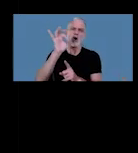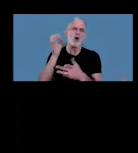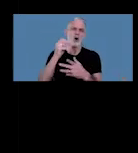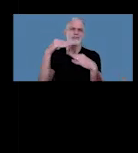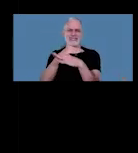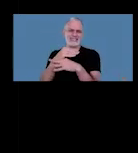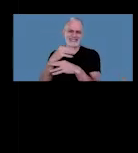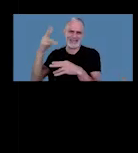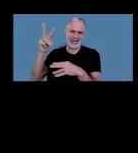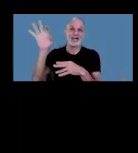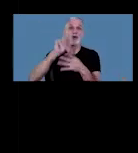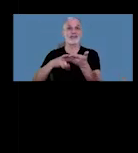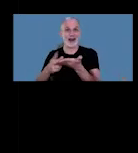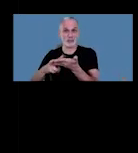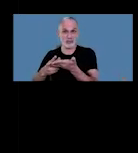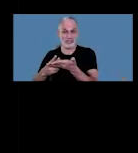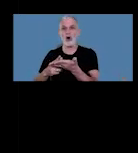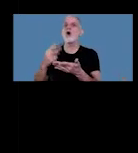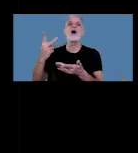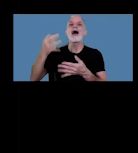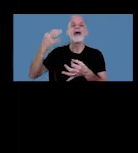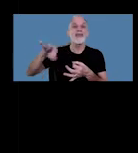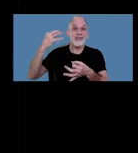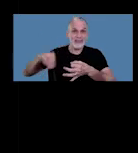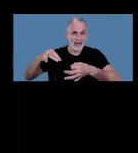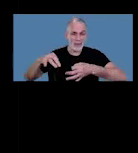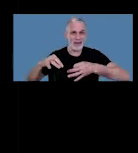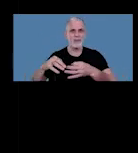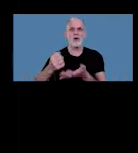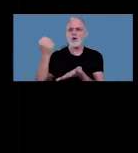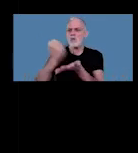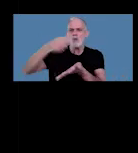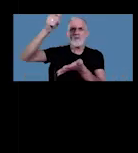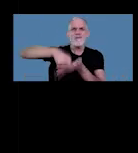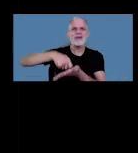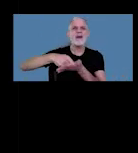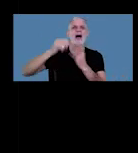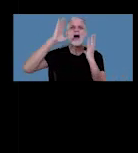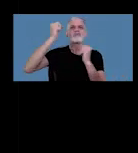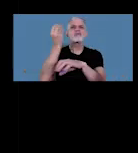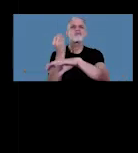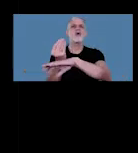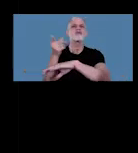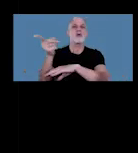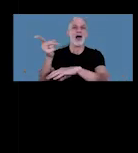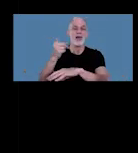extranjera y traducido, todo tiene que estar intervenido por el consulado argentino en el